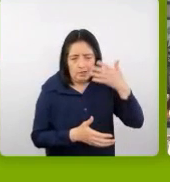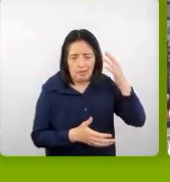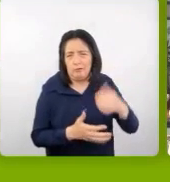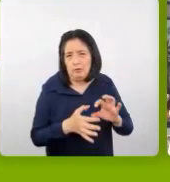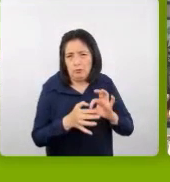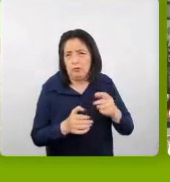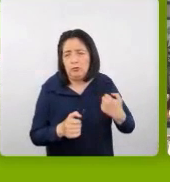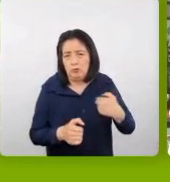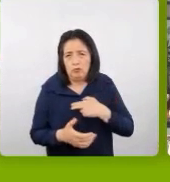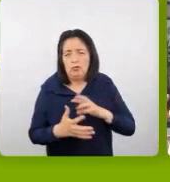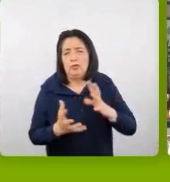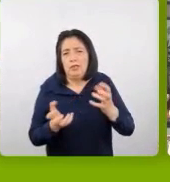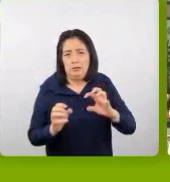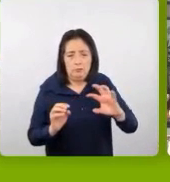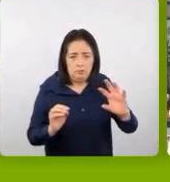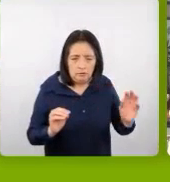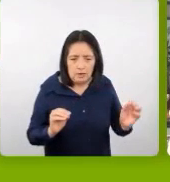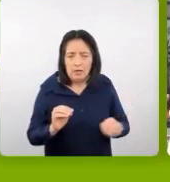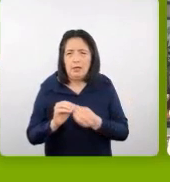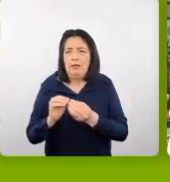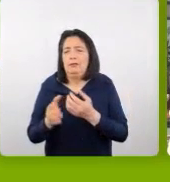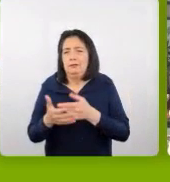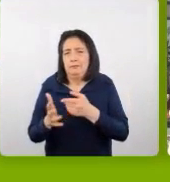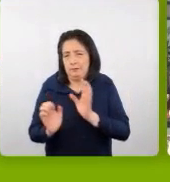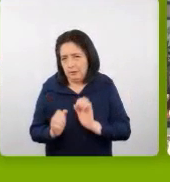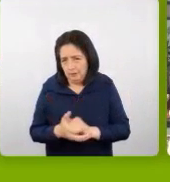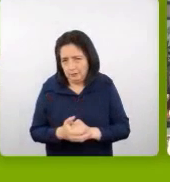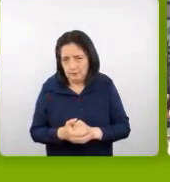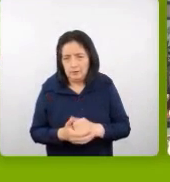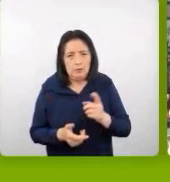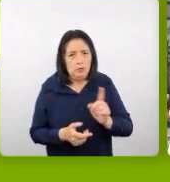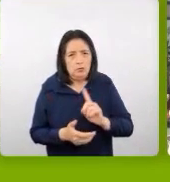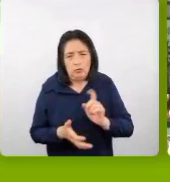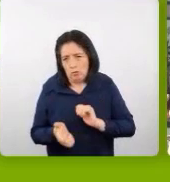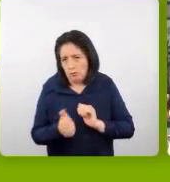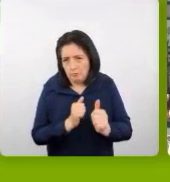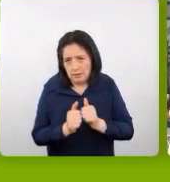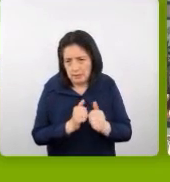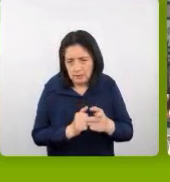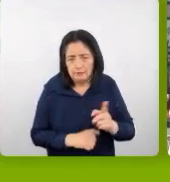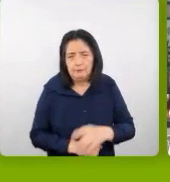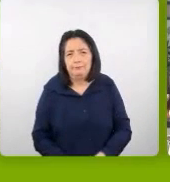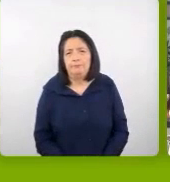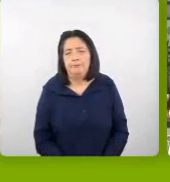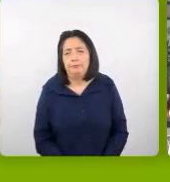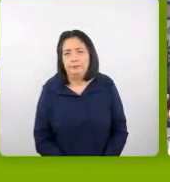buscando más bien complementar a Emiratos Árabes Unidos, más no tanto competir.